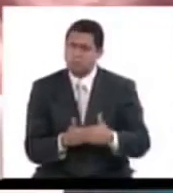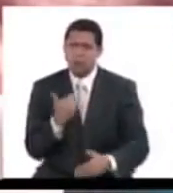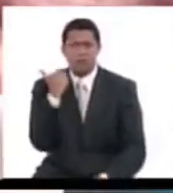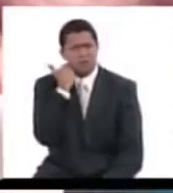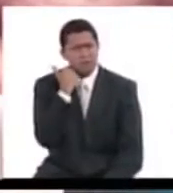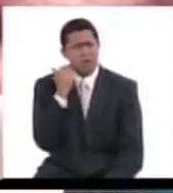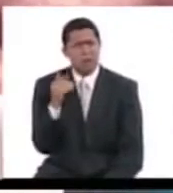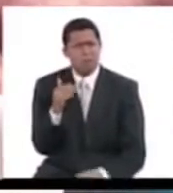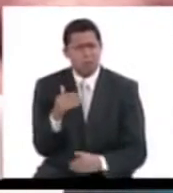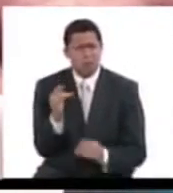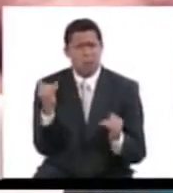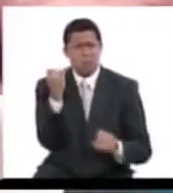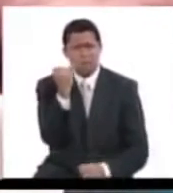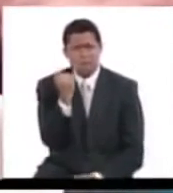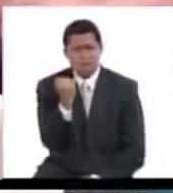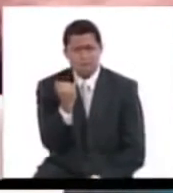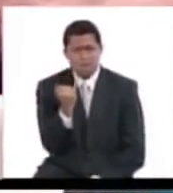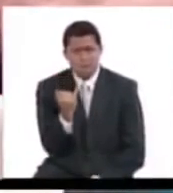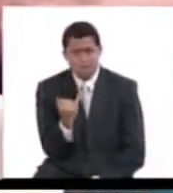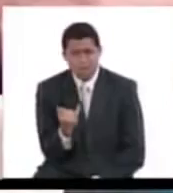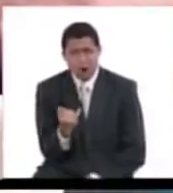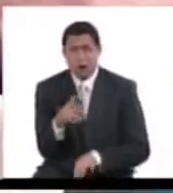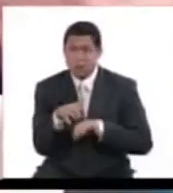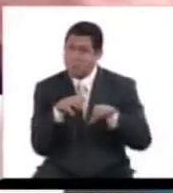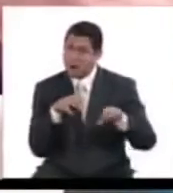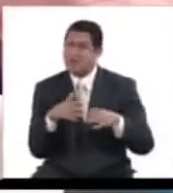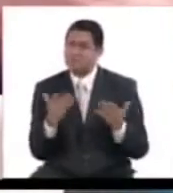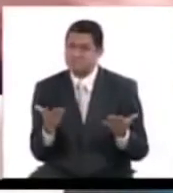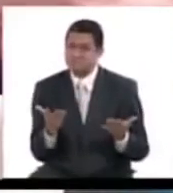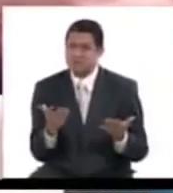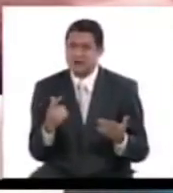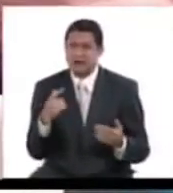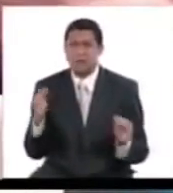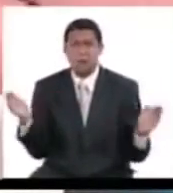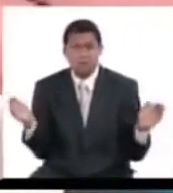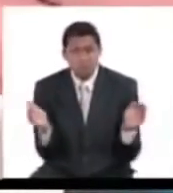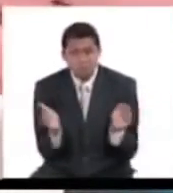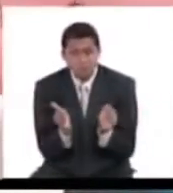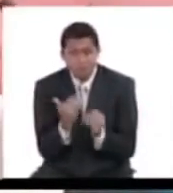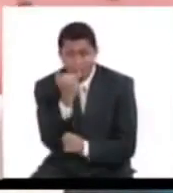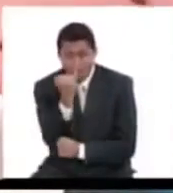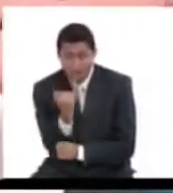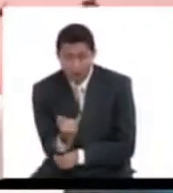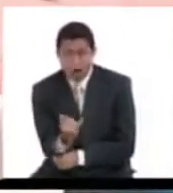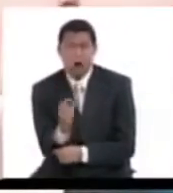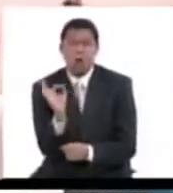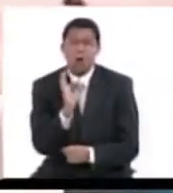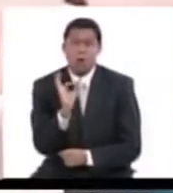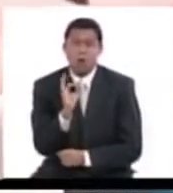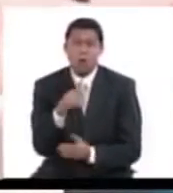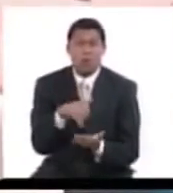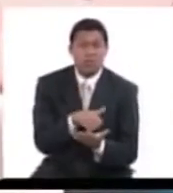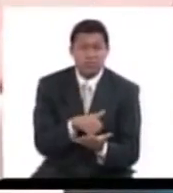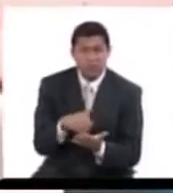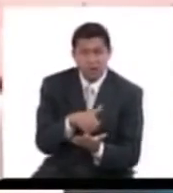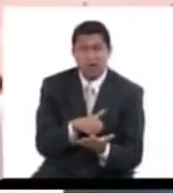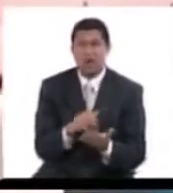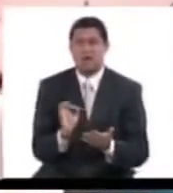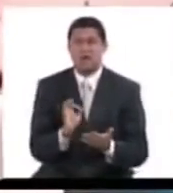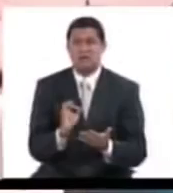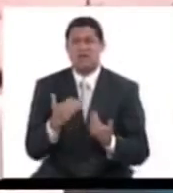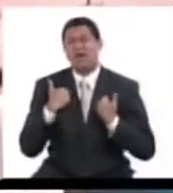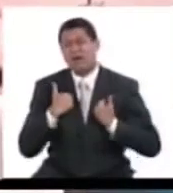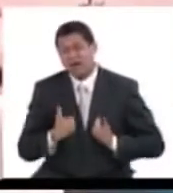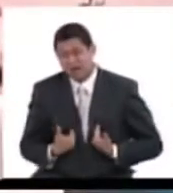va deteriorando en su estado general porque pierde peso, puede estar débil, se agota